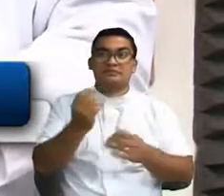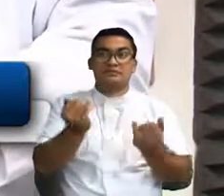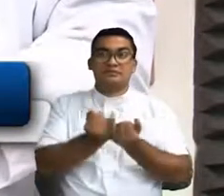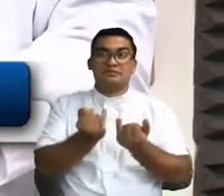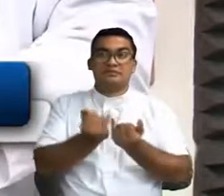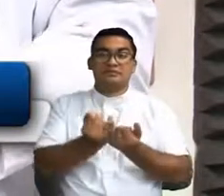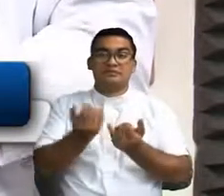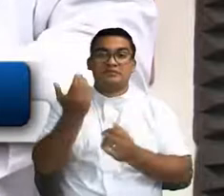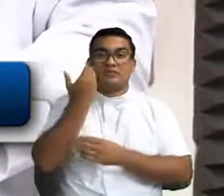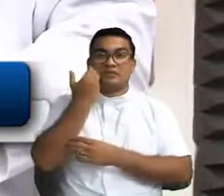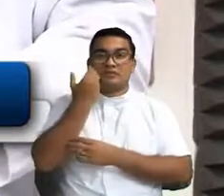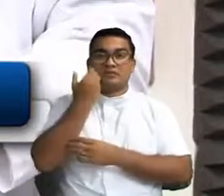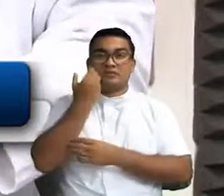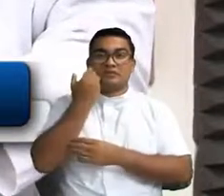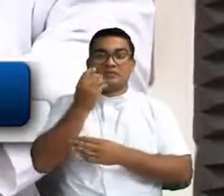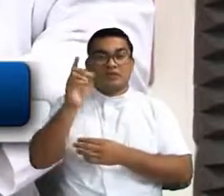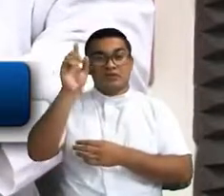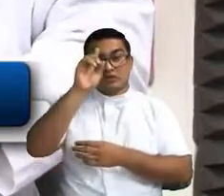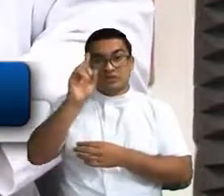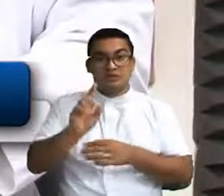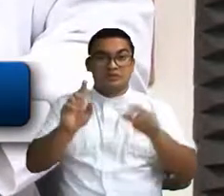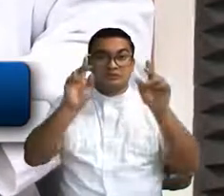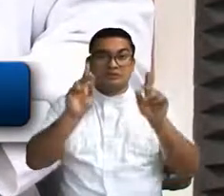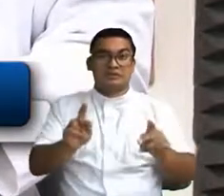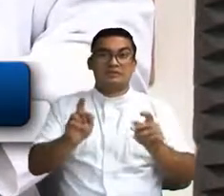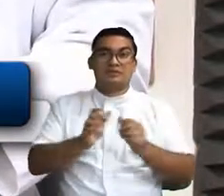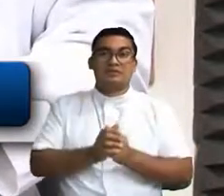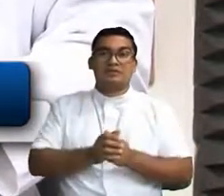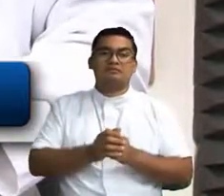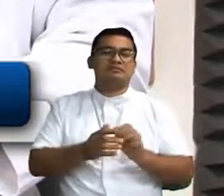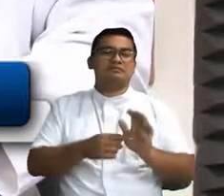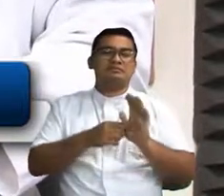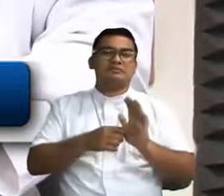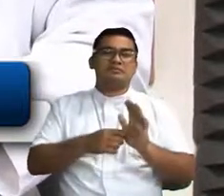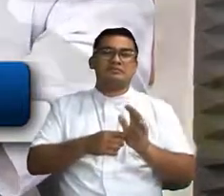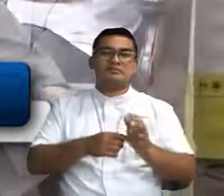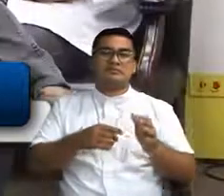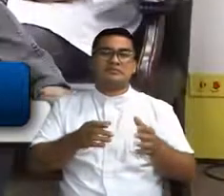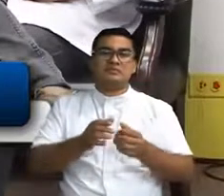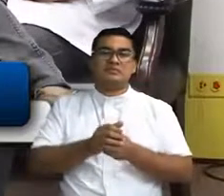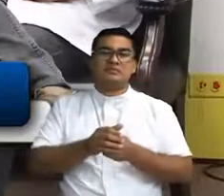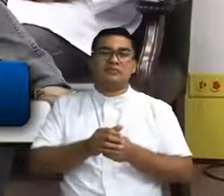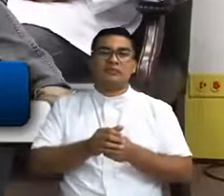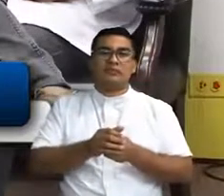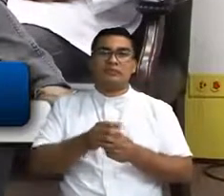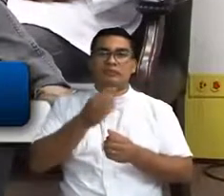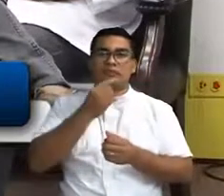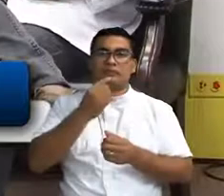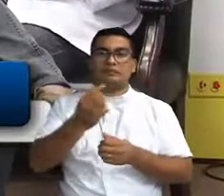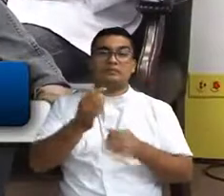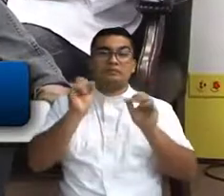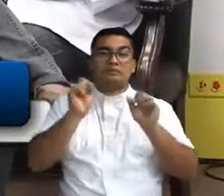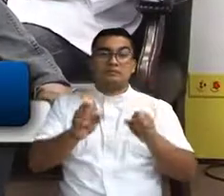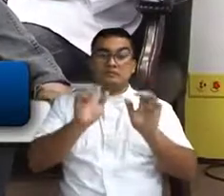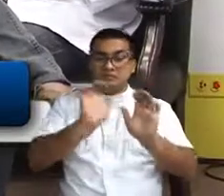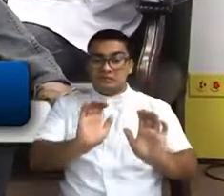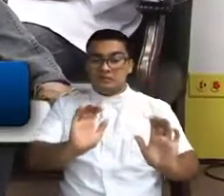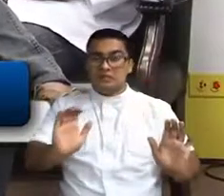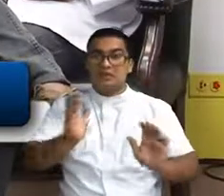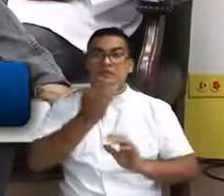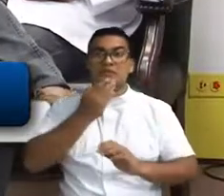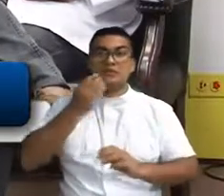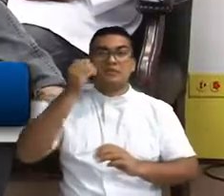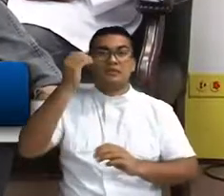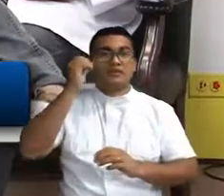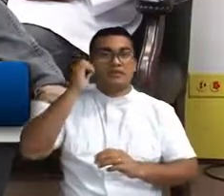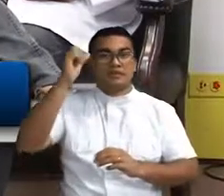a enfermedades que tal vez no saben que la presentan. Uh-huh. Por ejemplo, me llama mucho la atención, usted decía que le puede dar a niños, adultos,